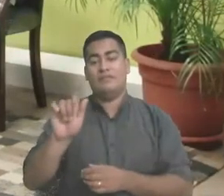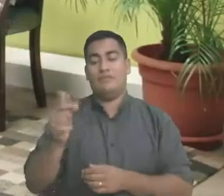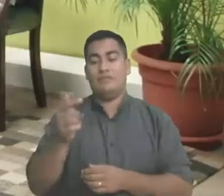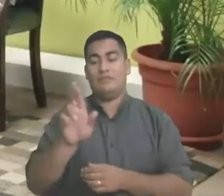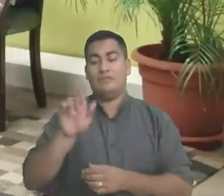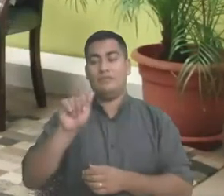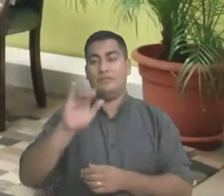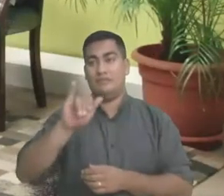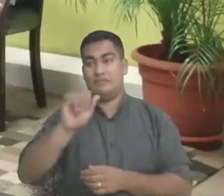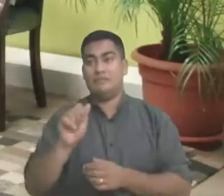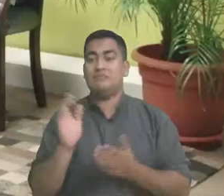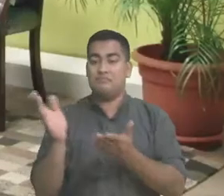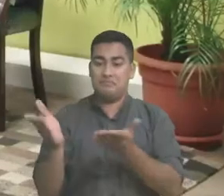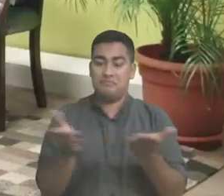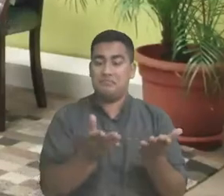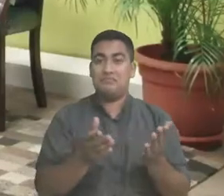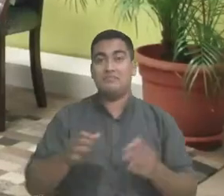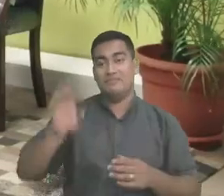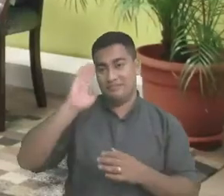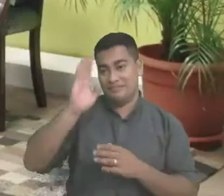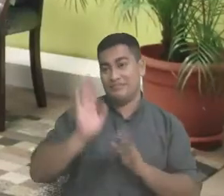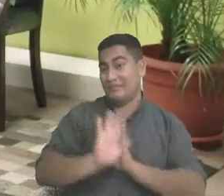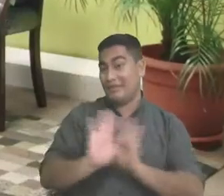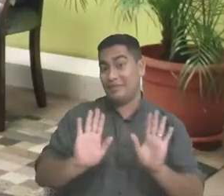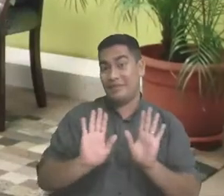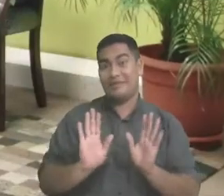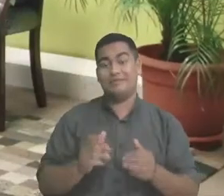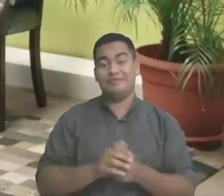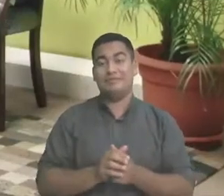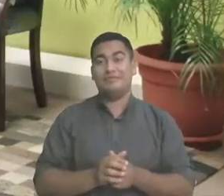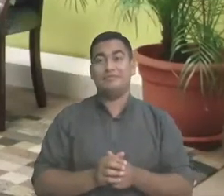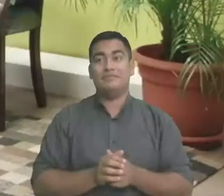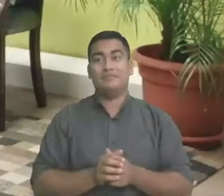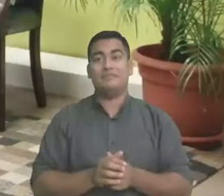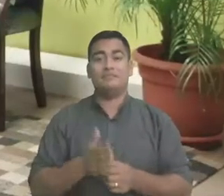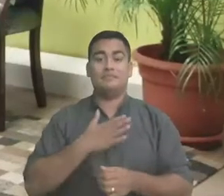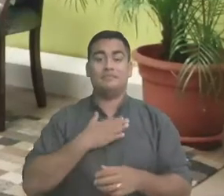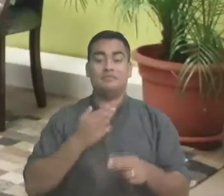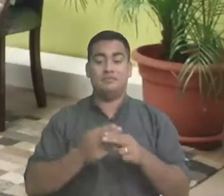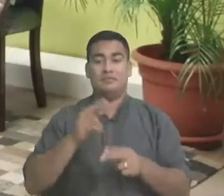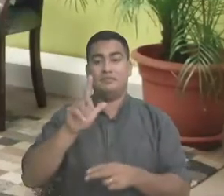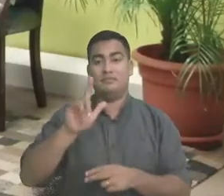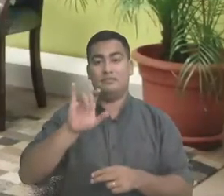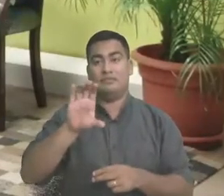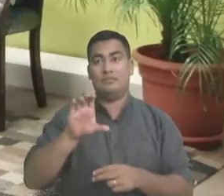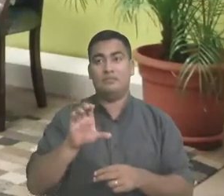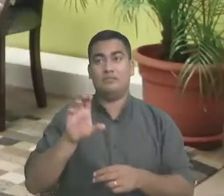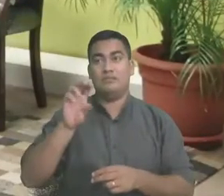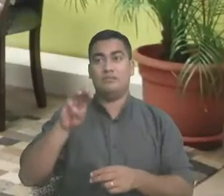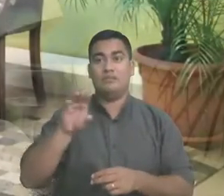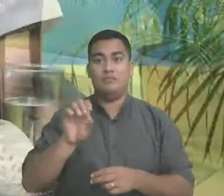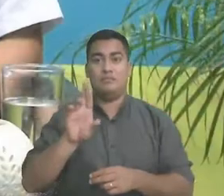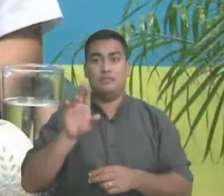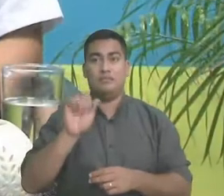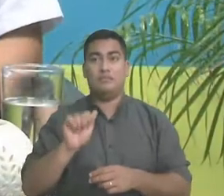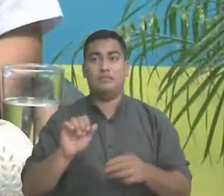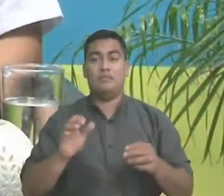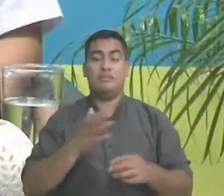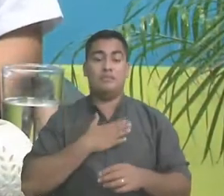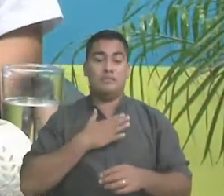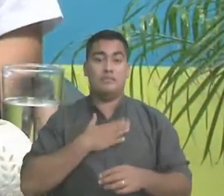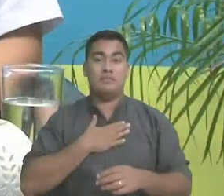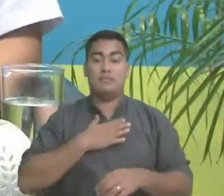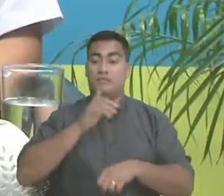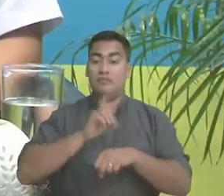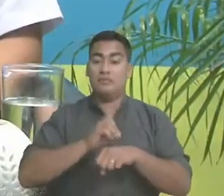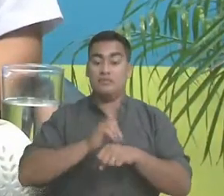licenciada. Nos vamos a saludar. Mucho gusto, soy la licenciada Mora. Pues yo soy la fitoterapeuta clínica